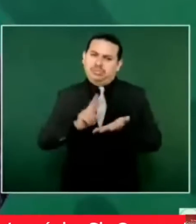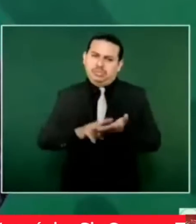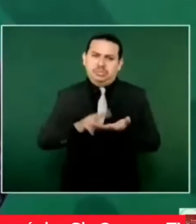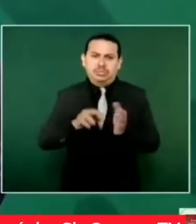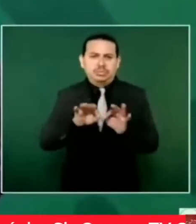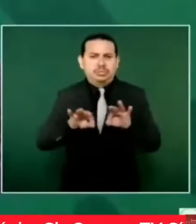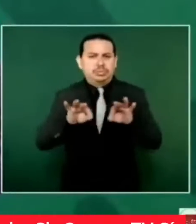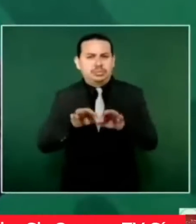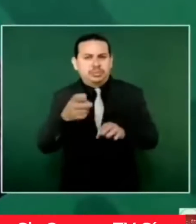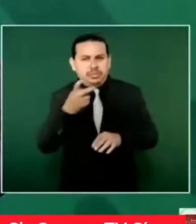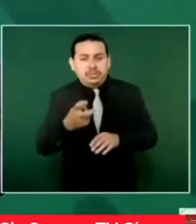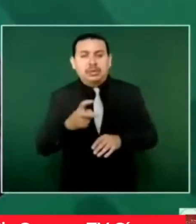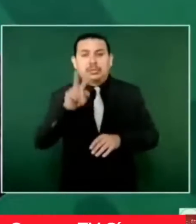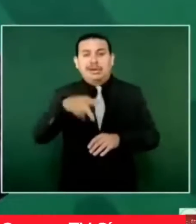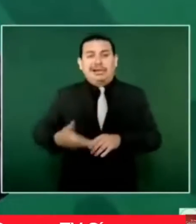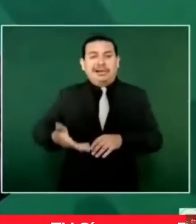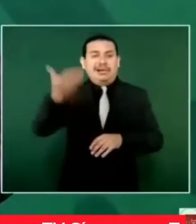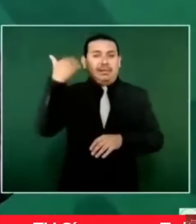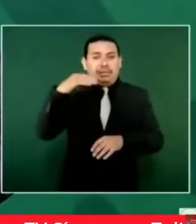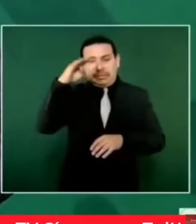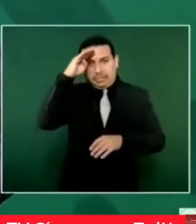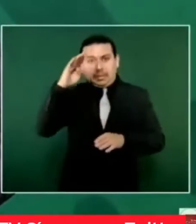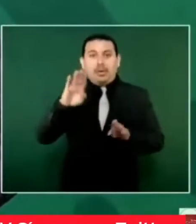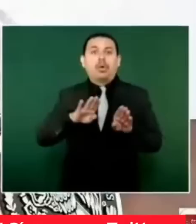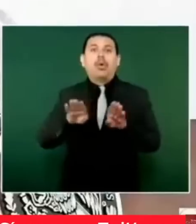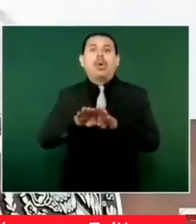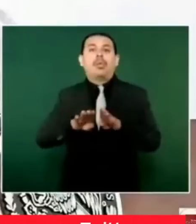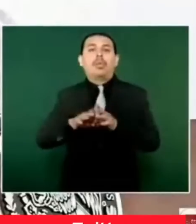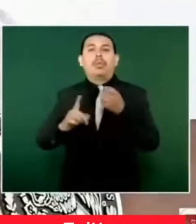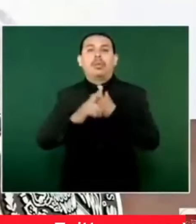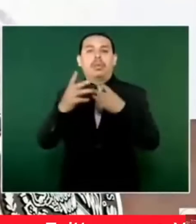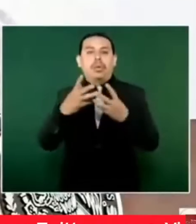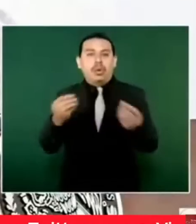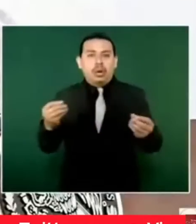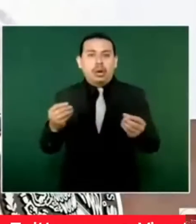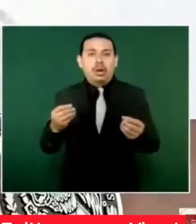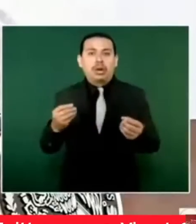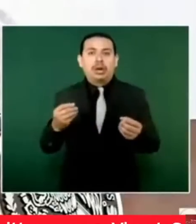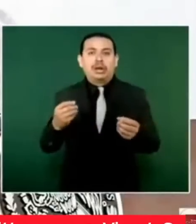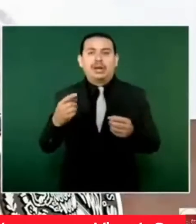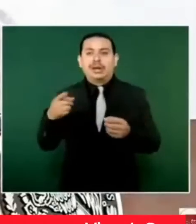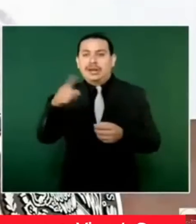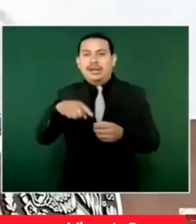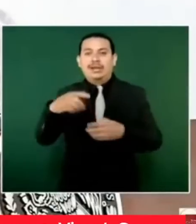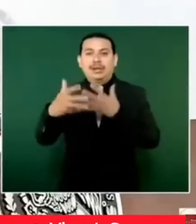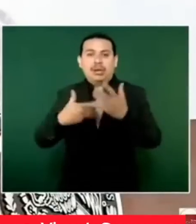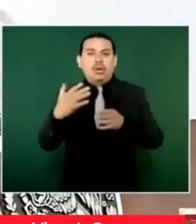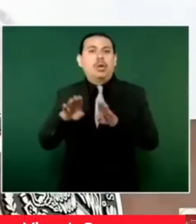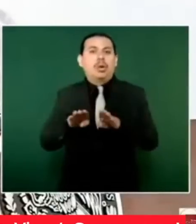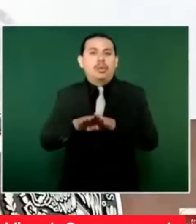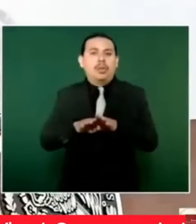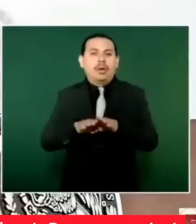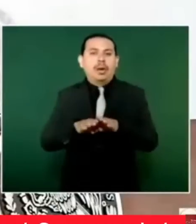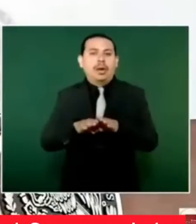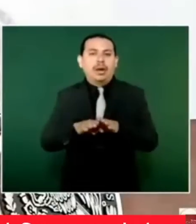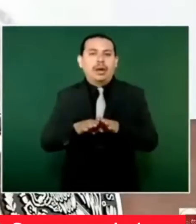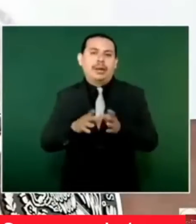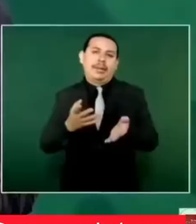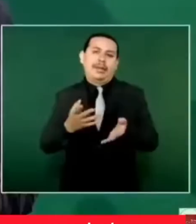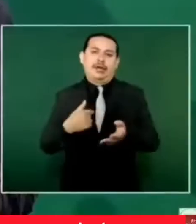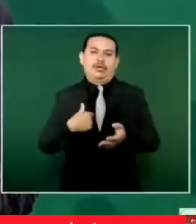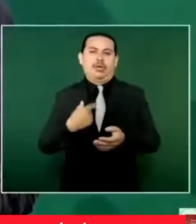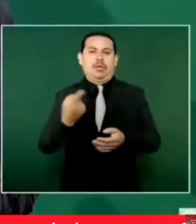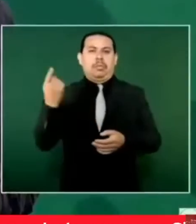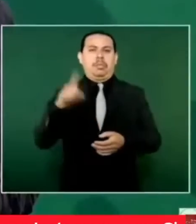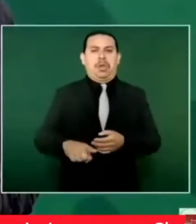antes se pensaba resolver el problema de la inseguridad, de la violencia, solo con el uso de la